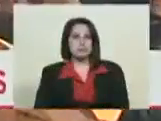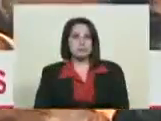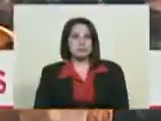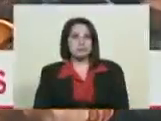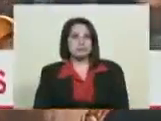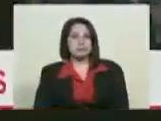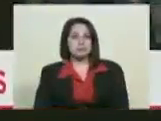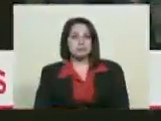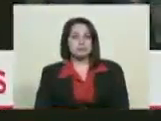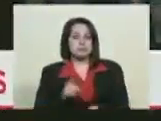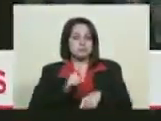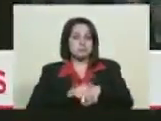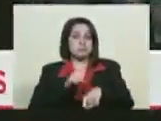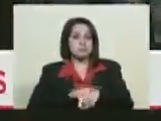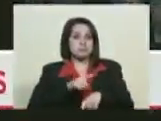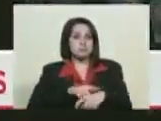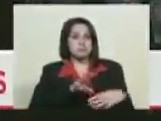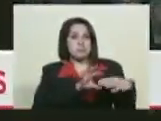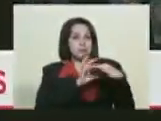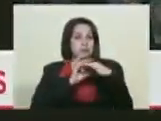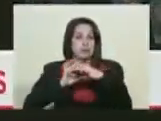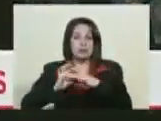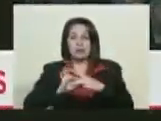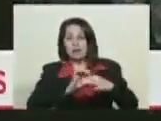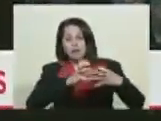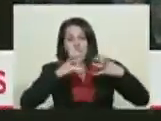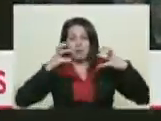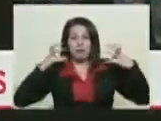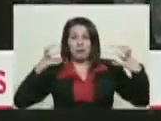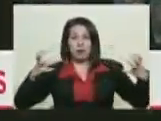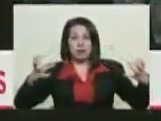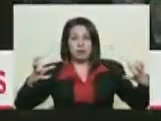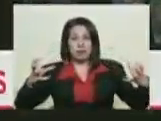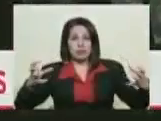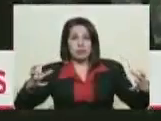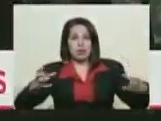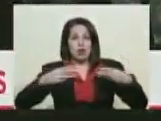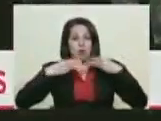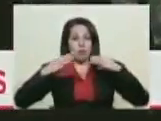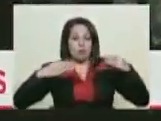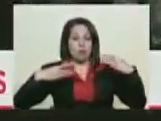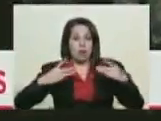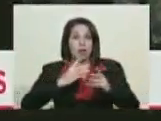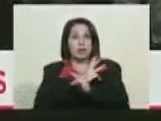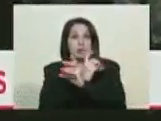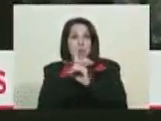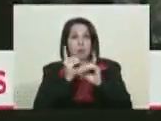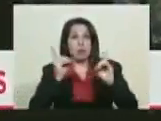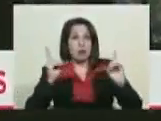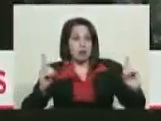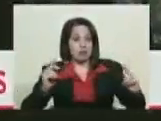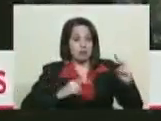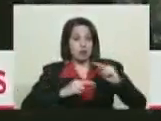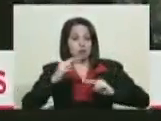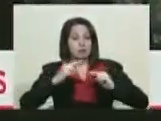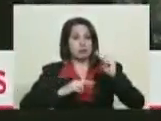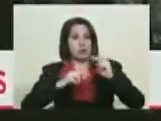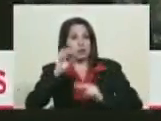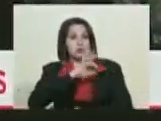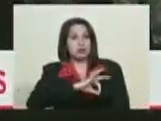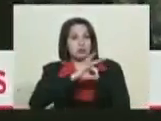Es tiempo de unidad grande, de unidad popular, democrática, de unidad para construir el